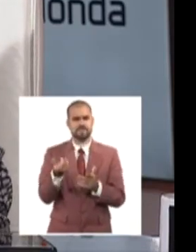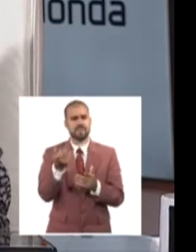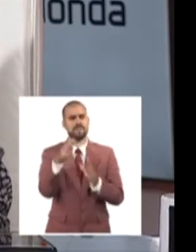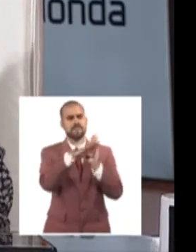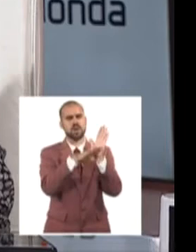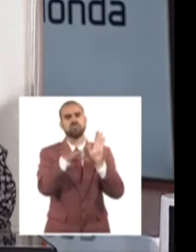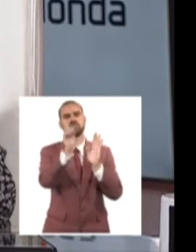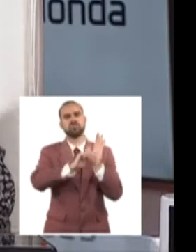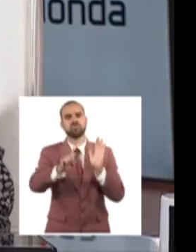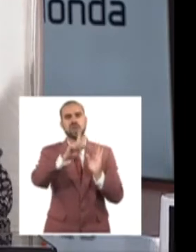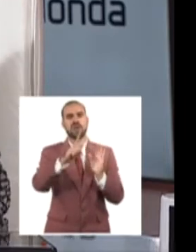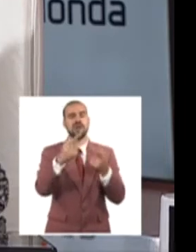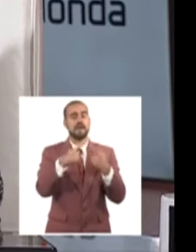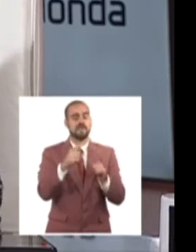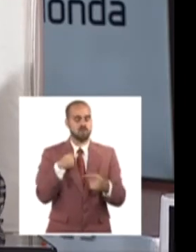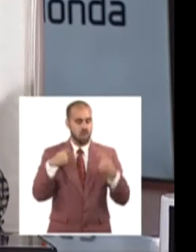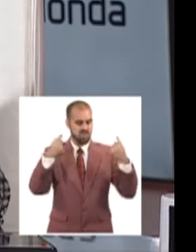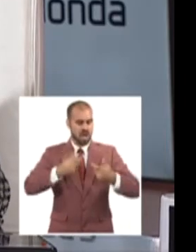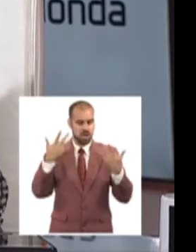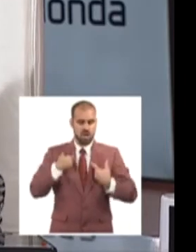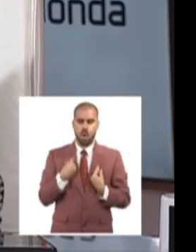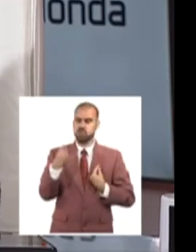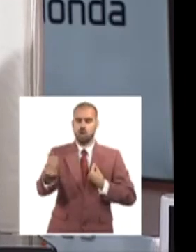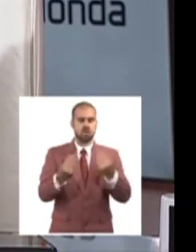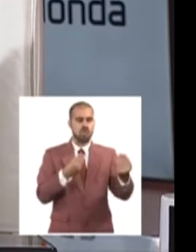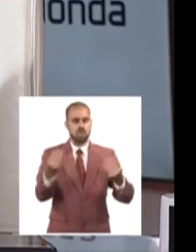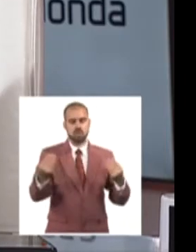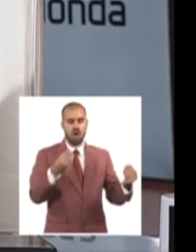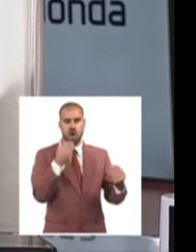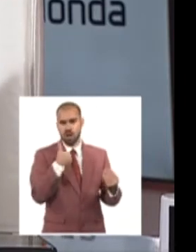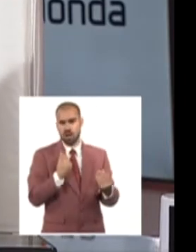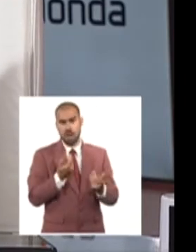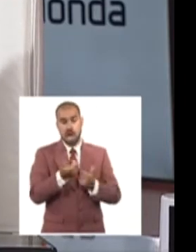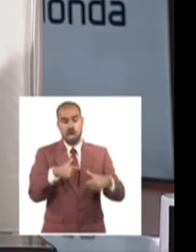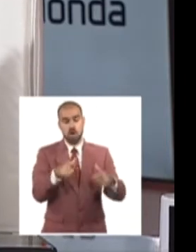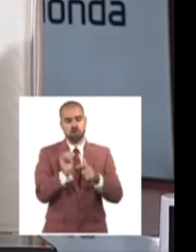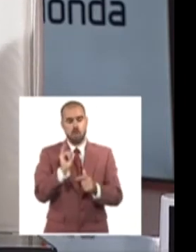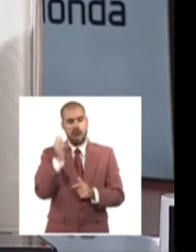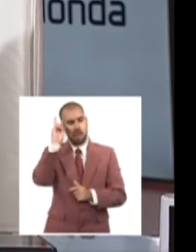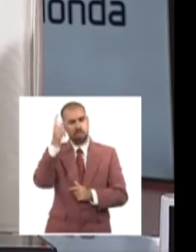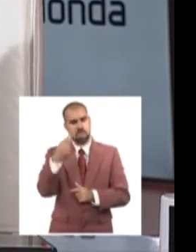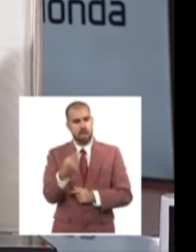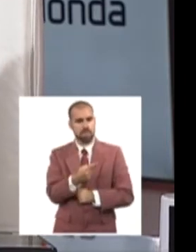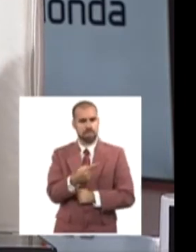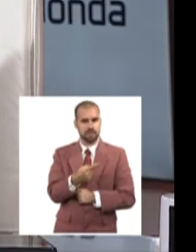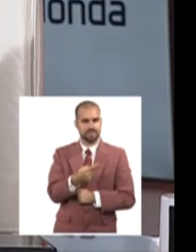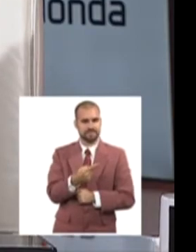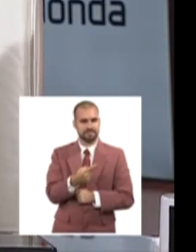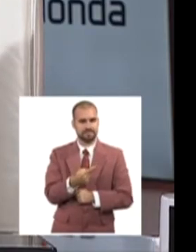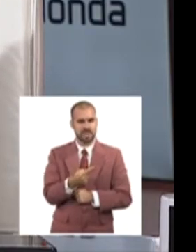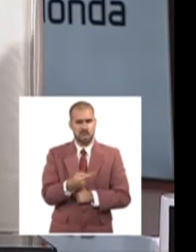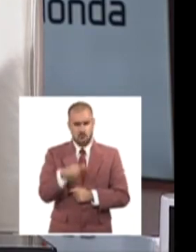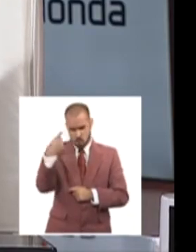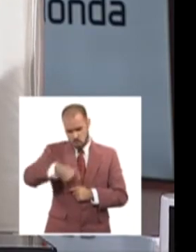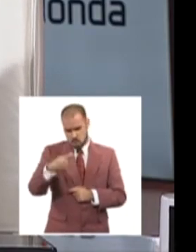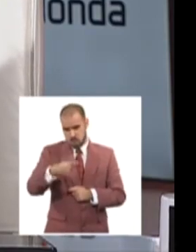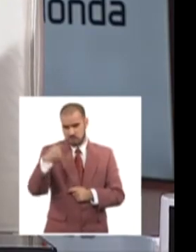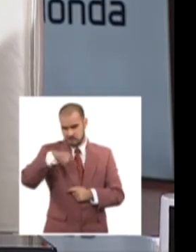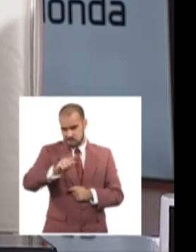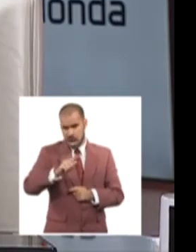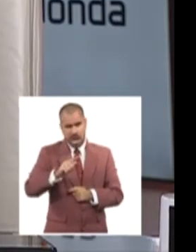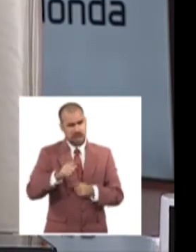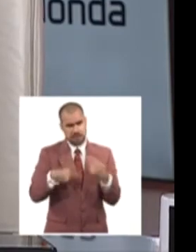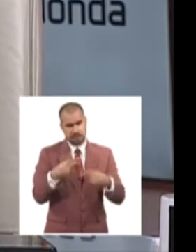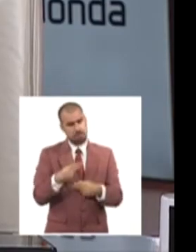decide a quién se lo da y con eso se tiene comprado el congreso por tanto ningún proceso de acción el juicio político se va se va a abrir por tanto realmente